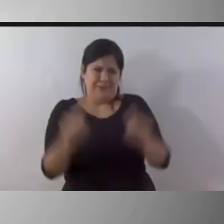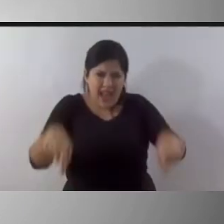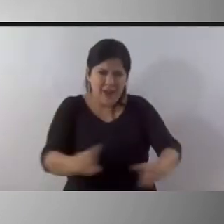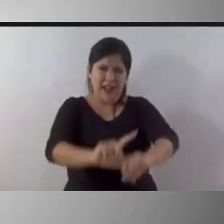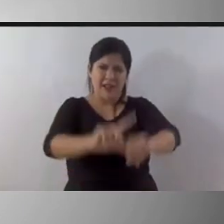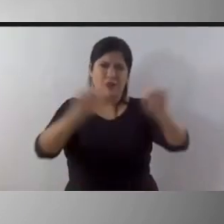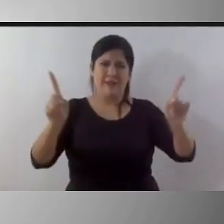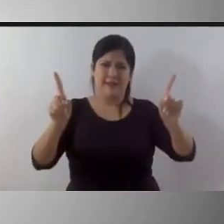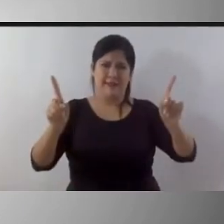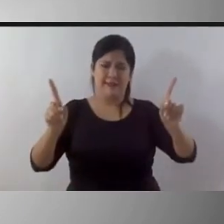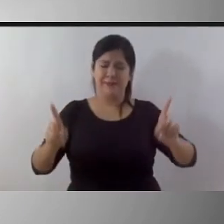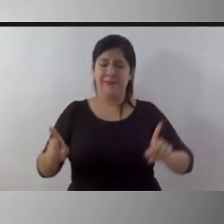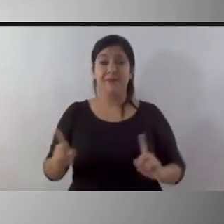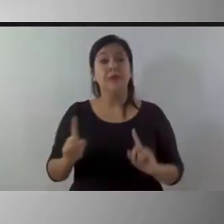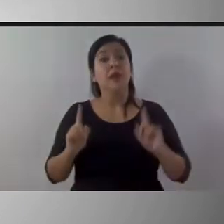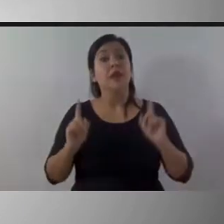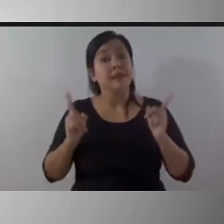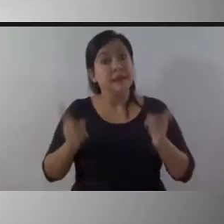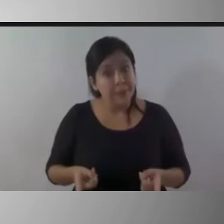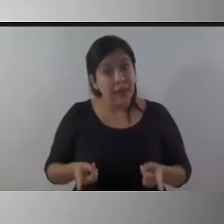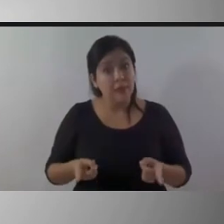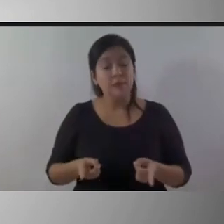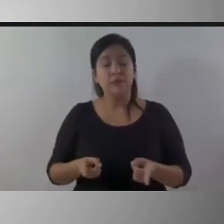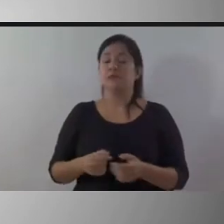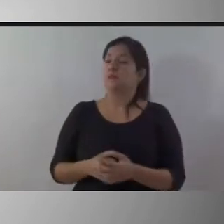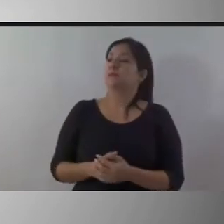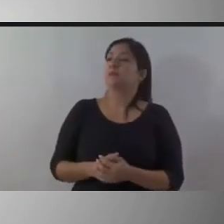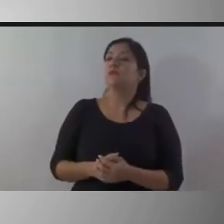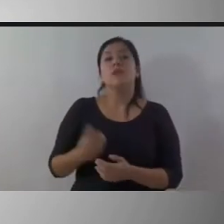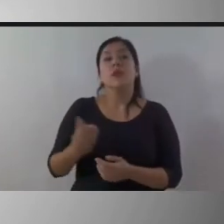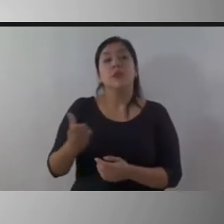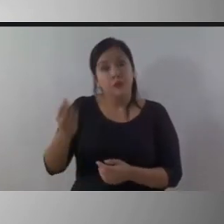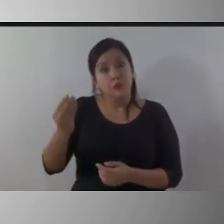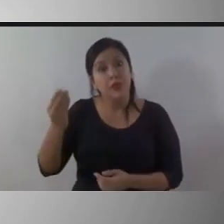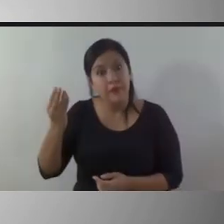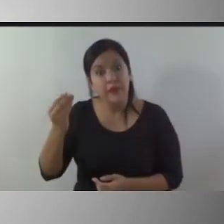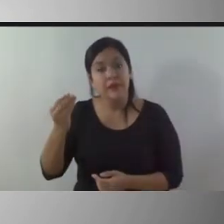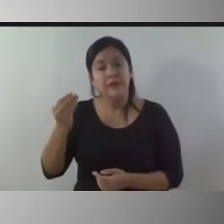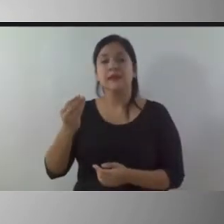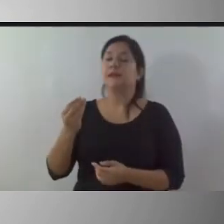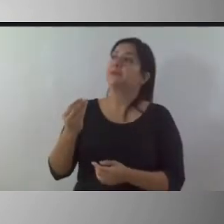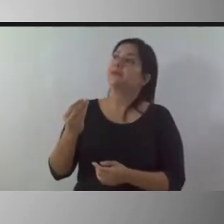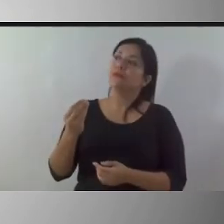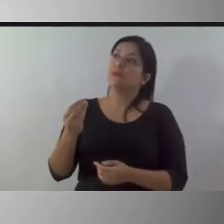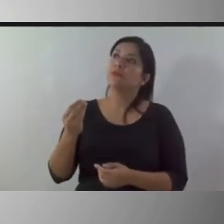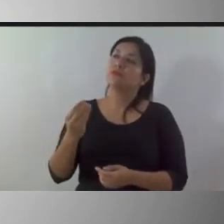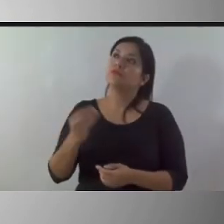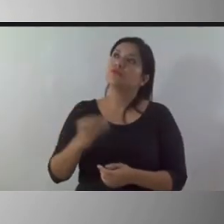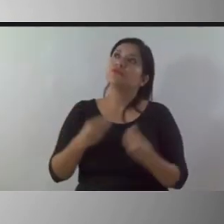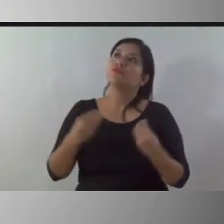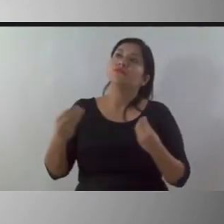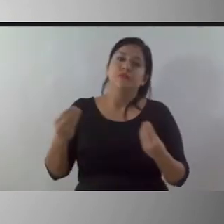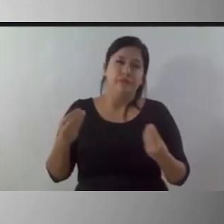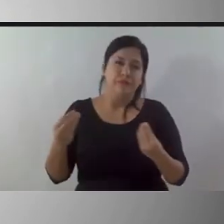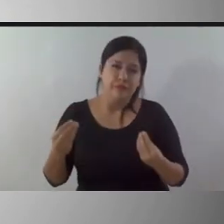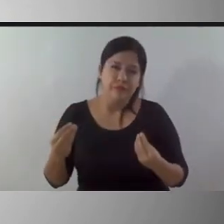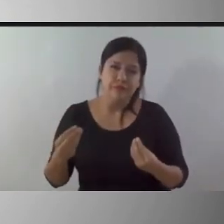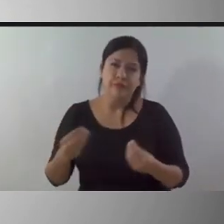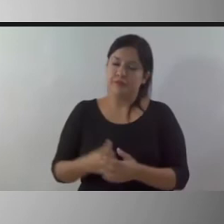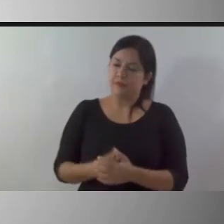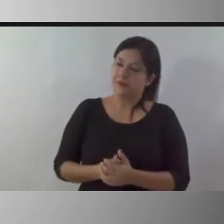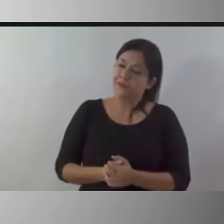Y también algo que ocurre con mucha frecuencia es